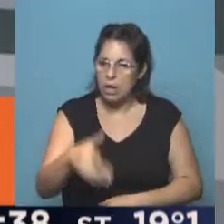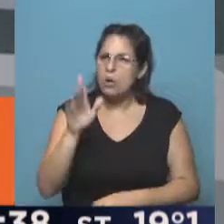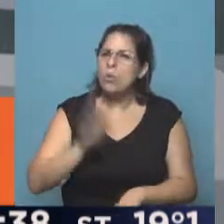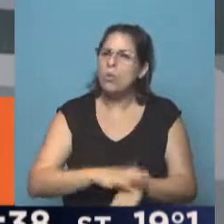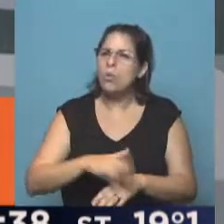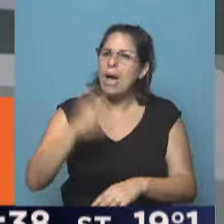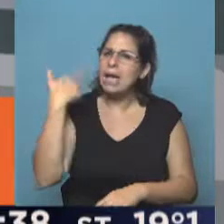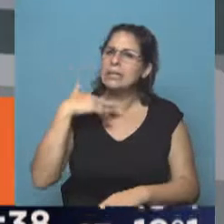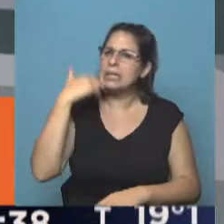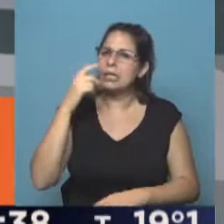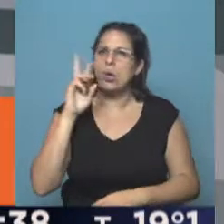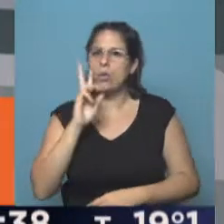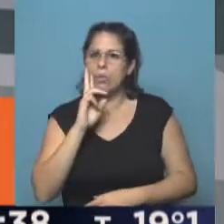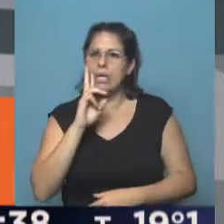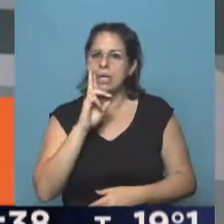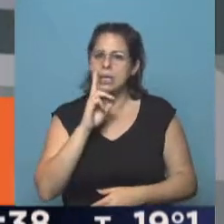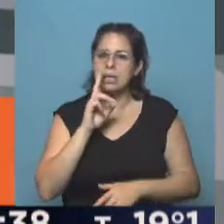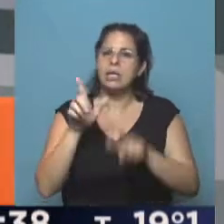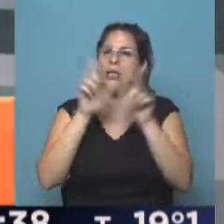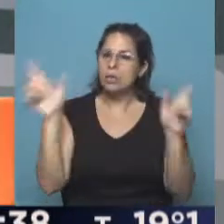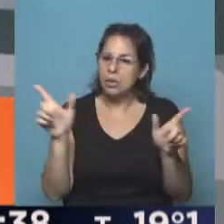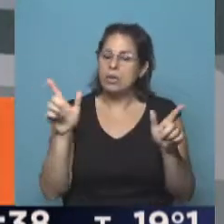visto una nota de Beto